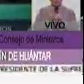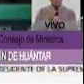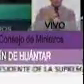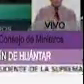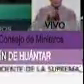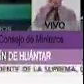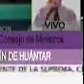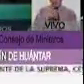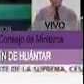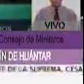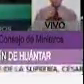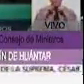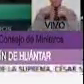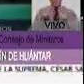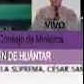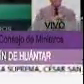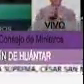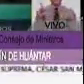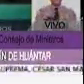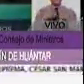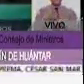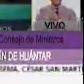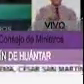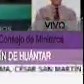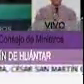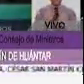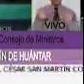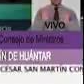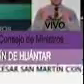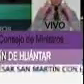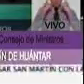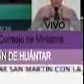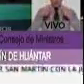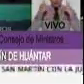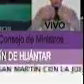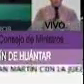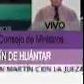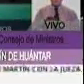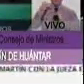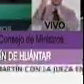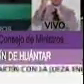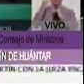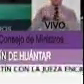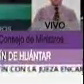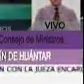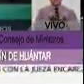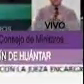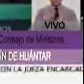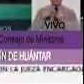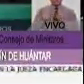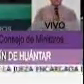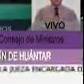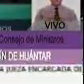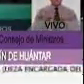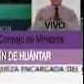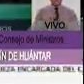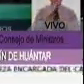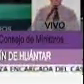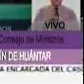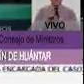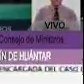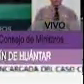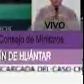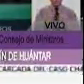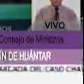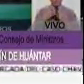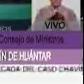Perú. Eso no es interferencia, eso es una coordinación al más alto nivel en medio de un caso, repito, atípico, en